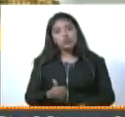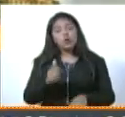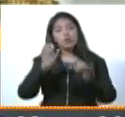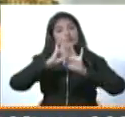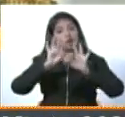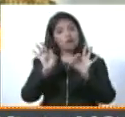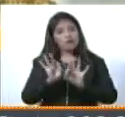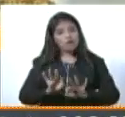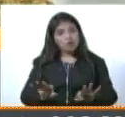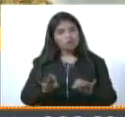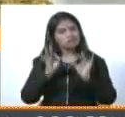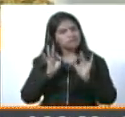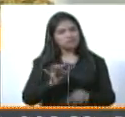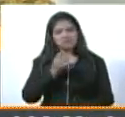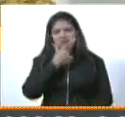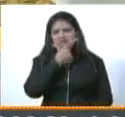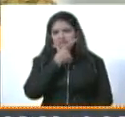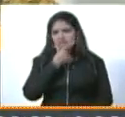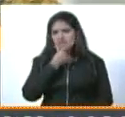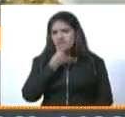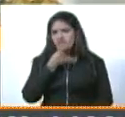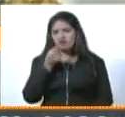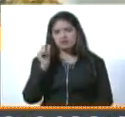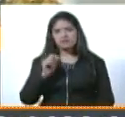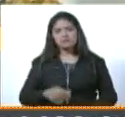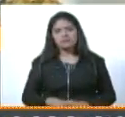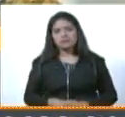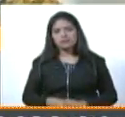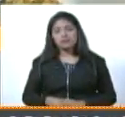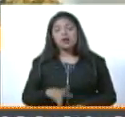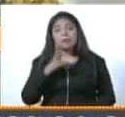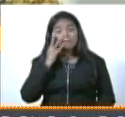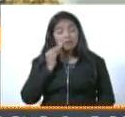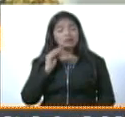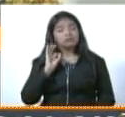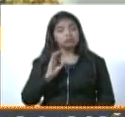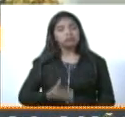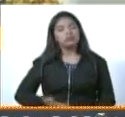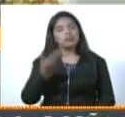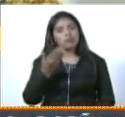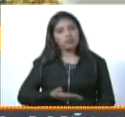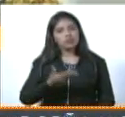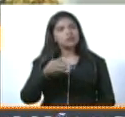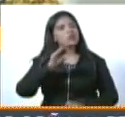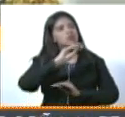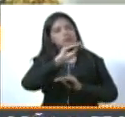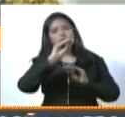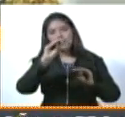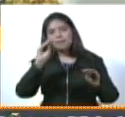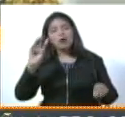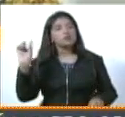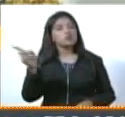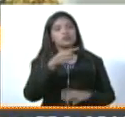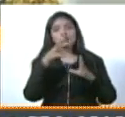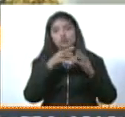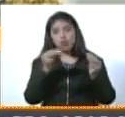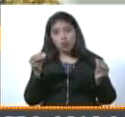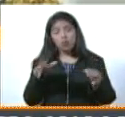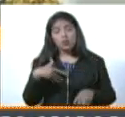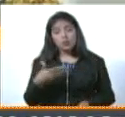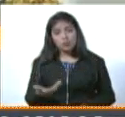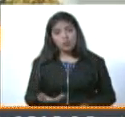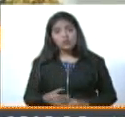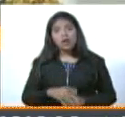forma muy sencilla de votar. Esa es una experiencia fundamental y hacemos un llamado para que todos y todas